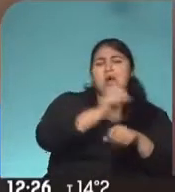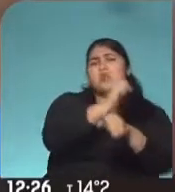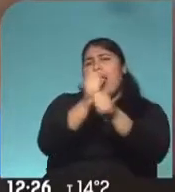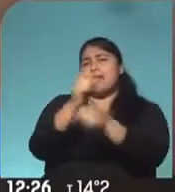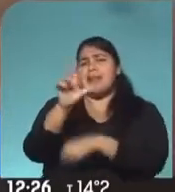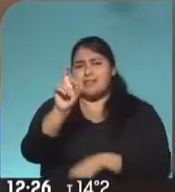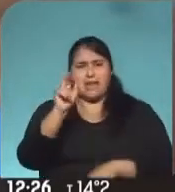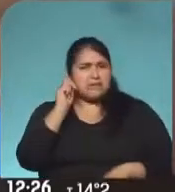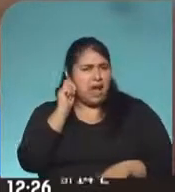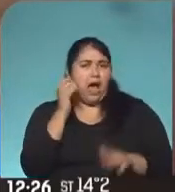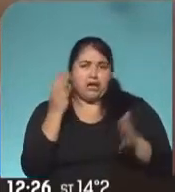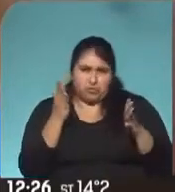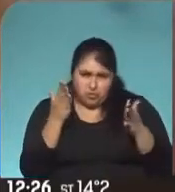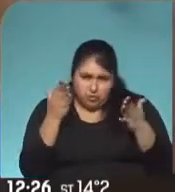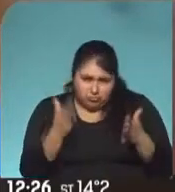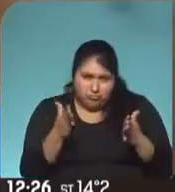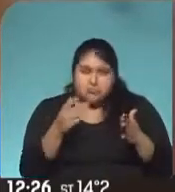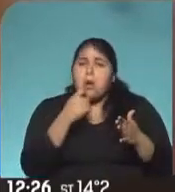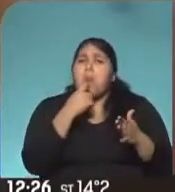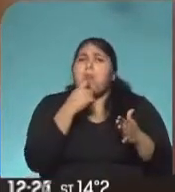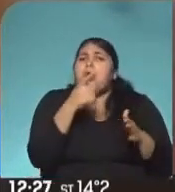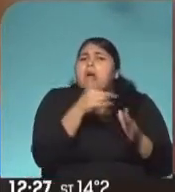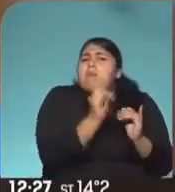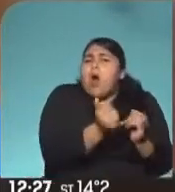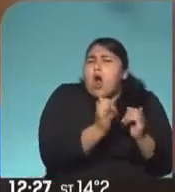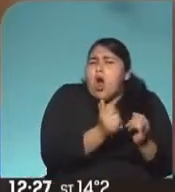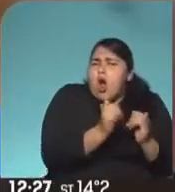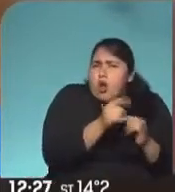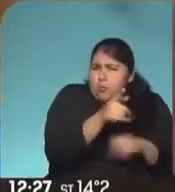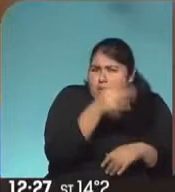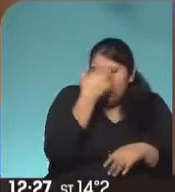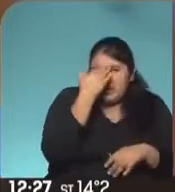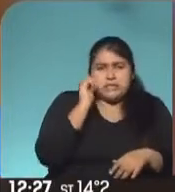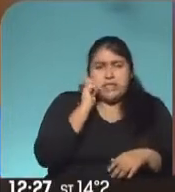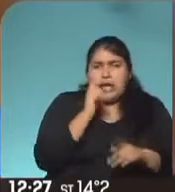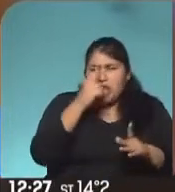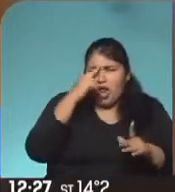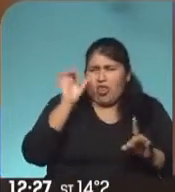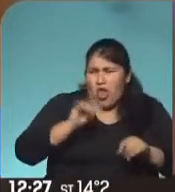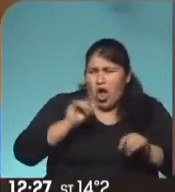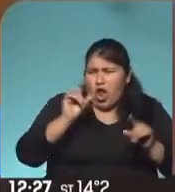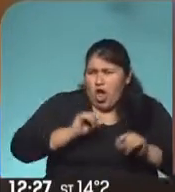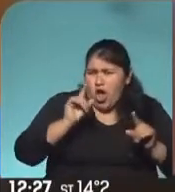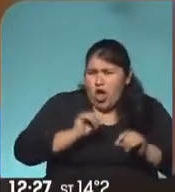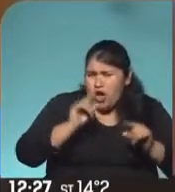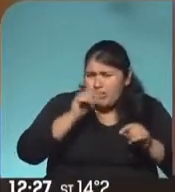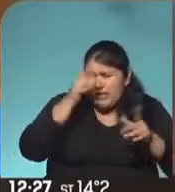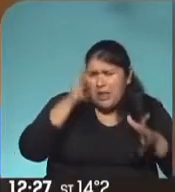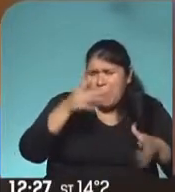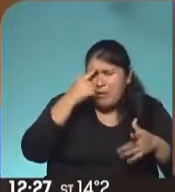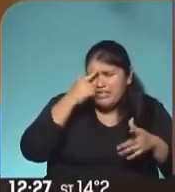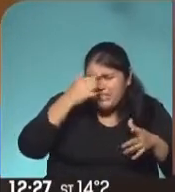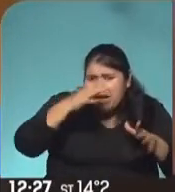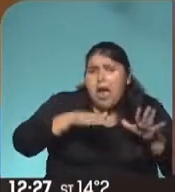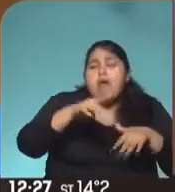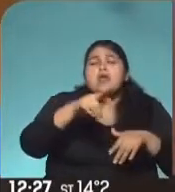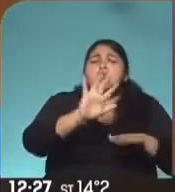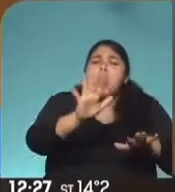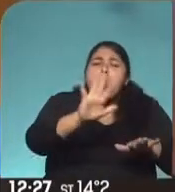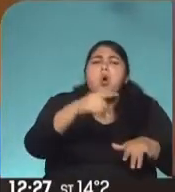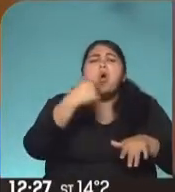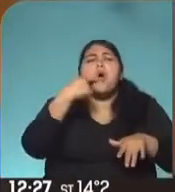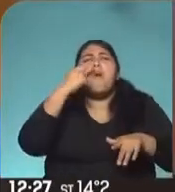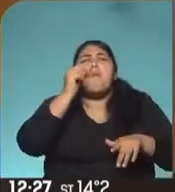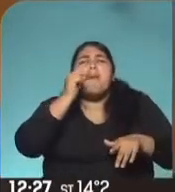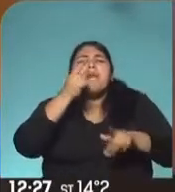ejemplo hay centros un chico de 15 años que está todo el tiempo con dolor de cabeza como padres dice bueno puede ser la vista estás estudiando mucho está mucho